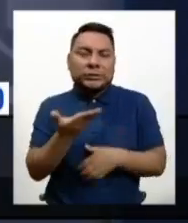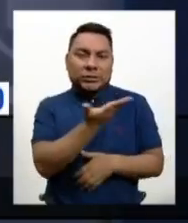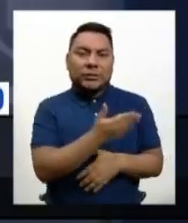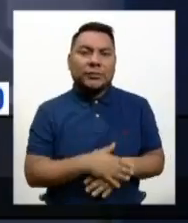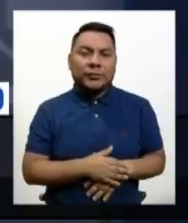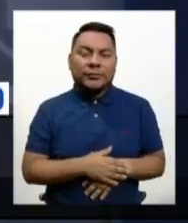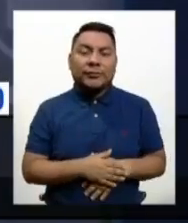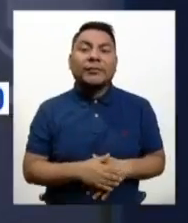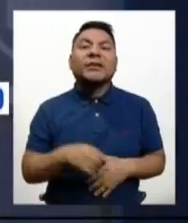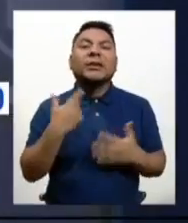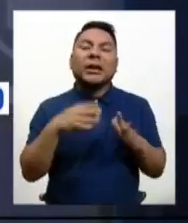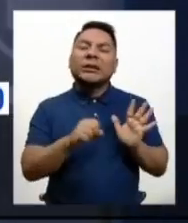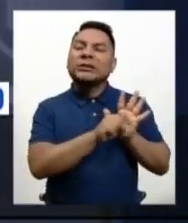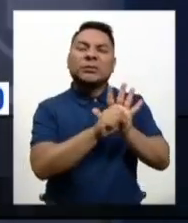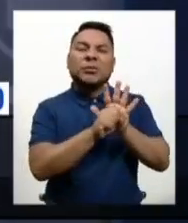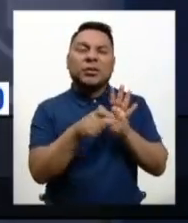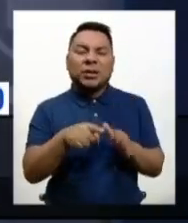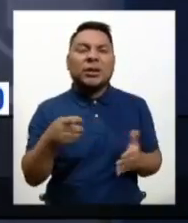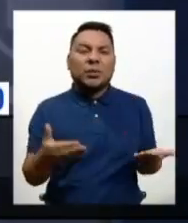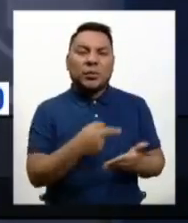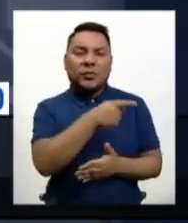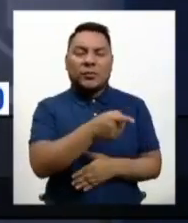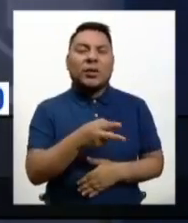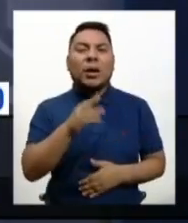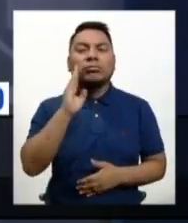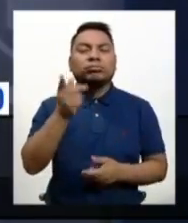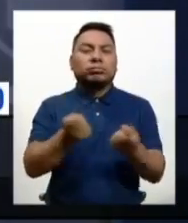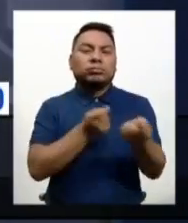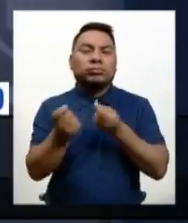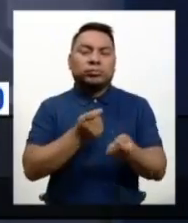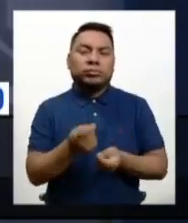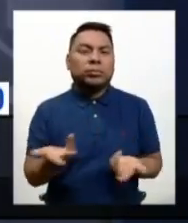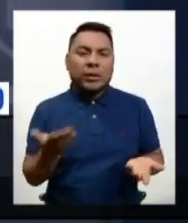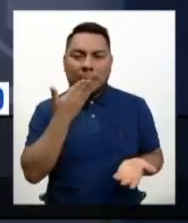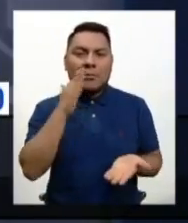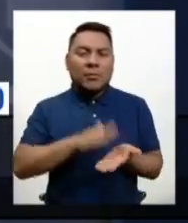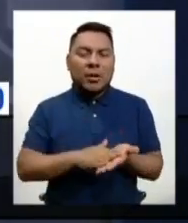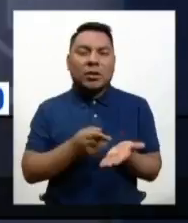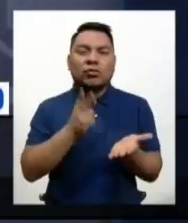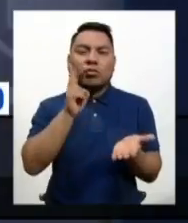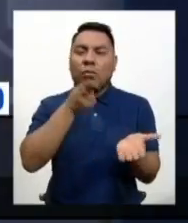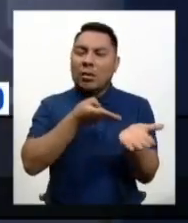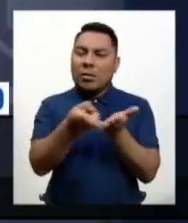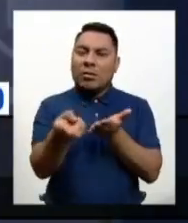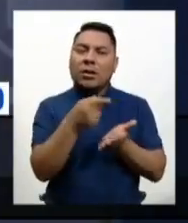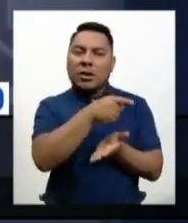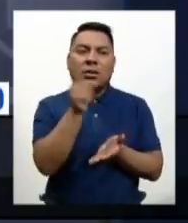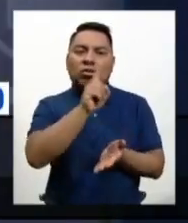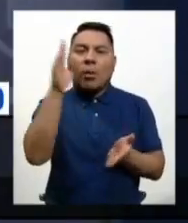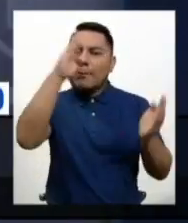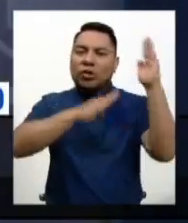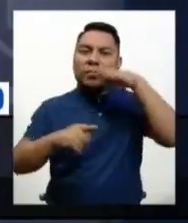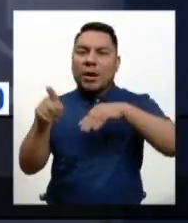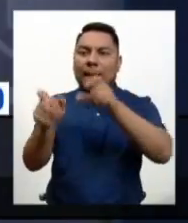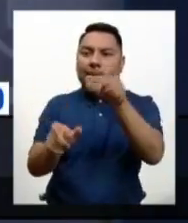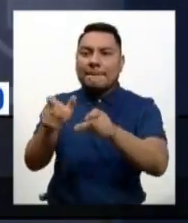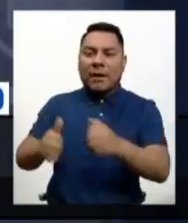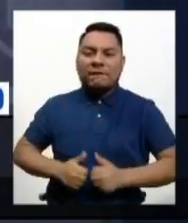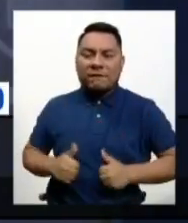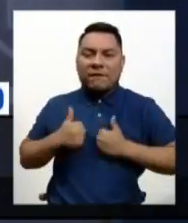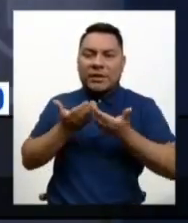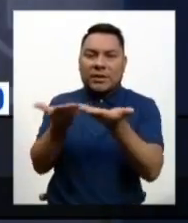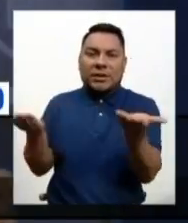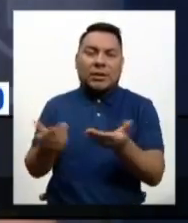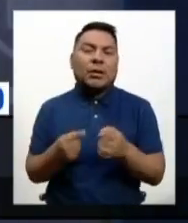Es muy simbólico. Señala de nuevo que es un régimen deshonesto y brutal y cuán poco se preocupan por el valor de la vida humana. Creo que hace una